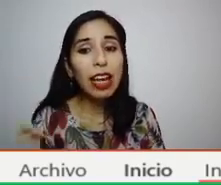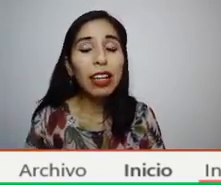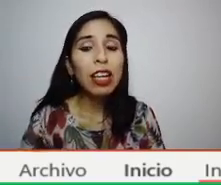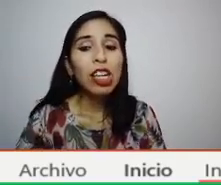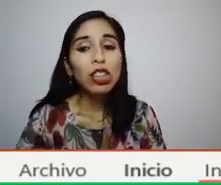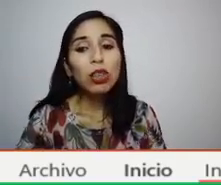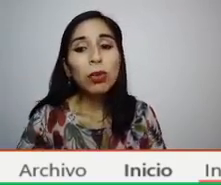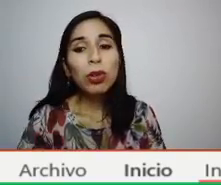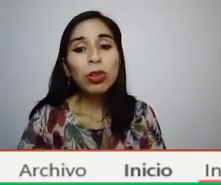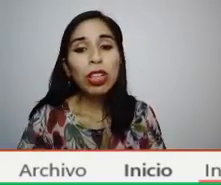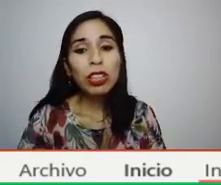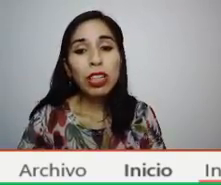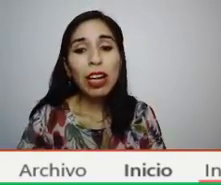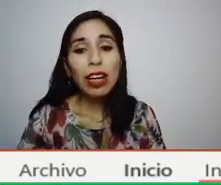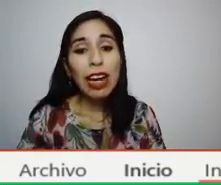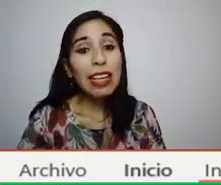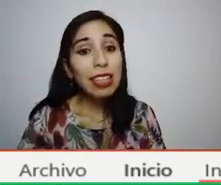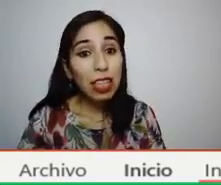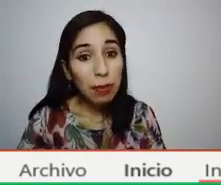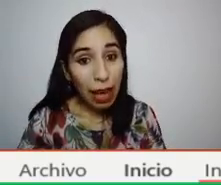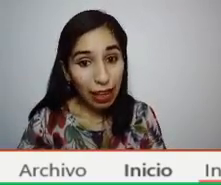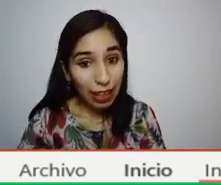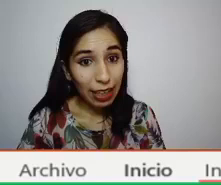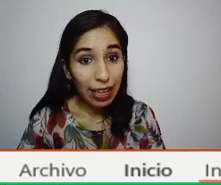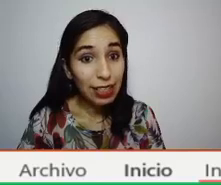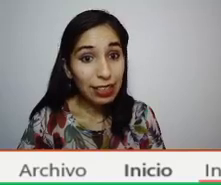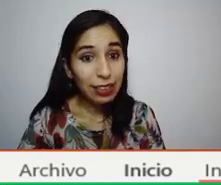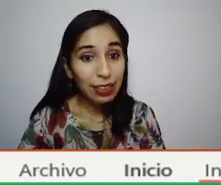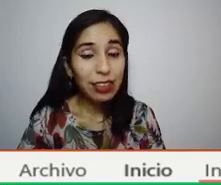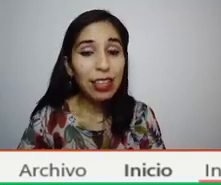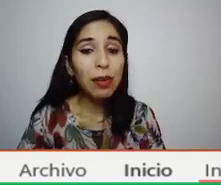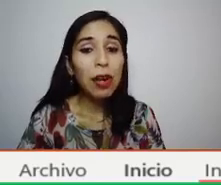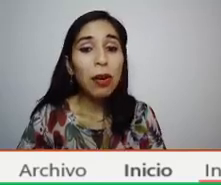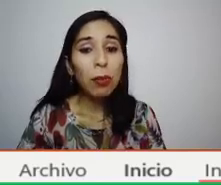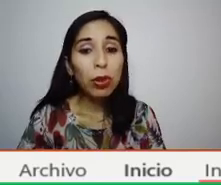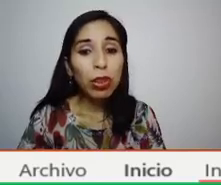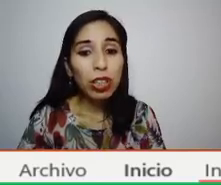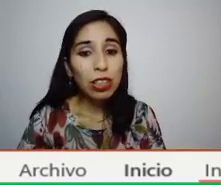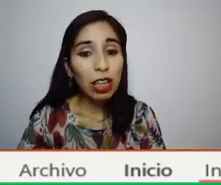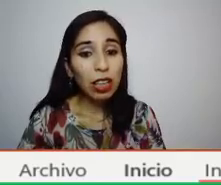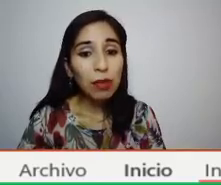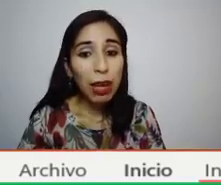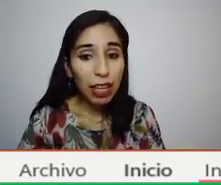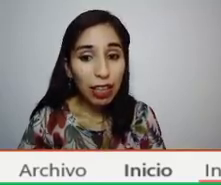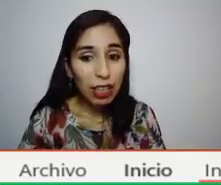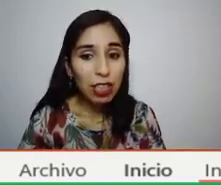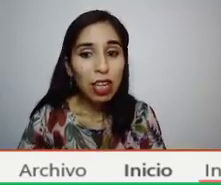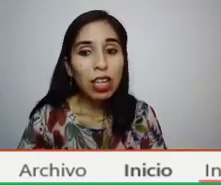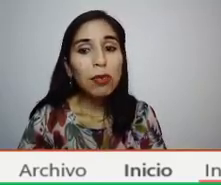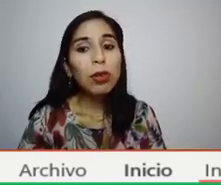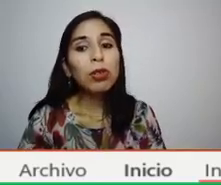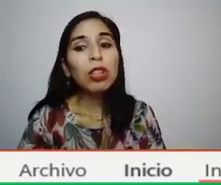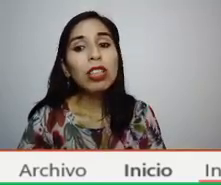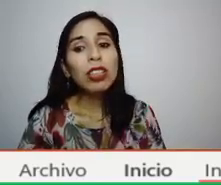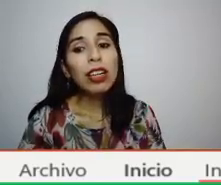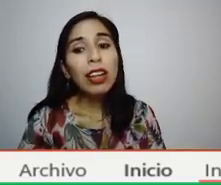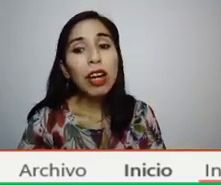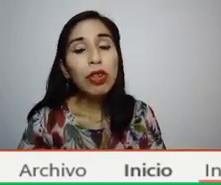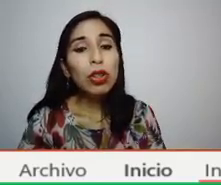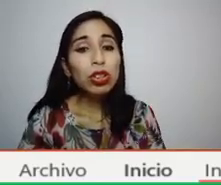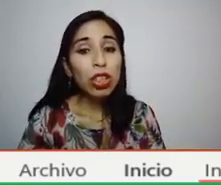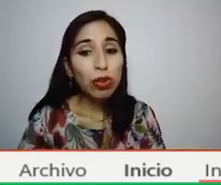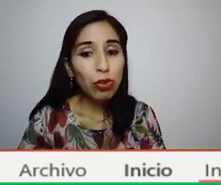insertar yo voy a utilizar las imágenes si voy a utilizar imágenes y voy a utilizar